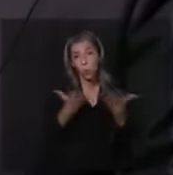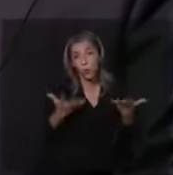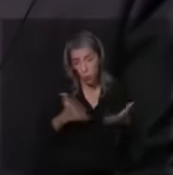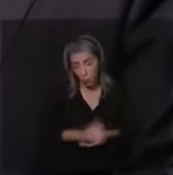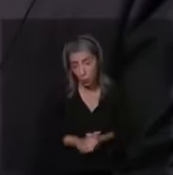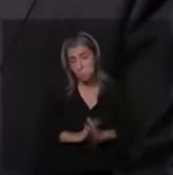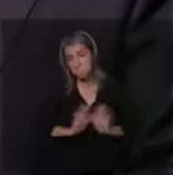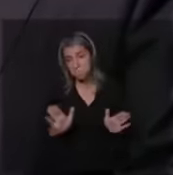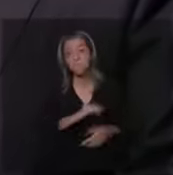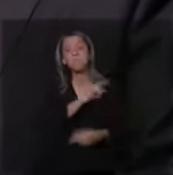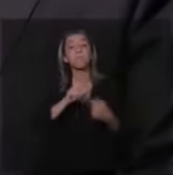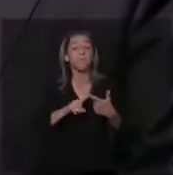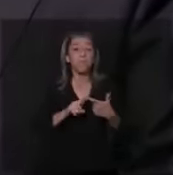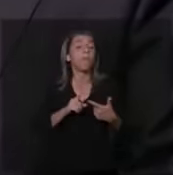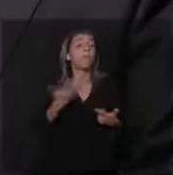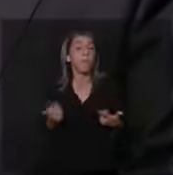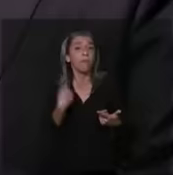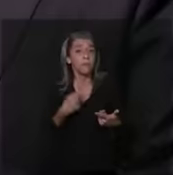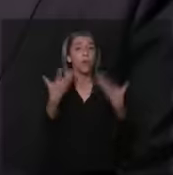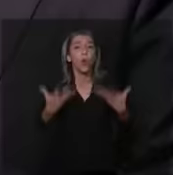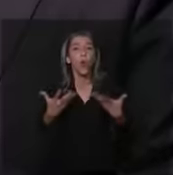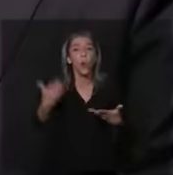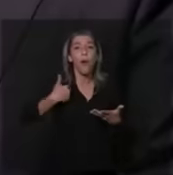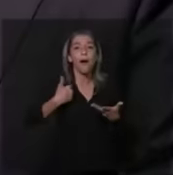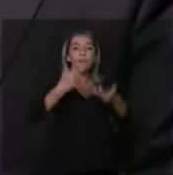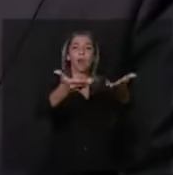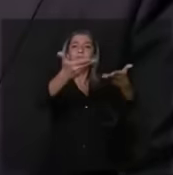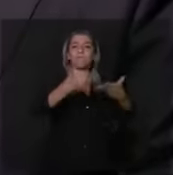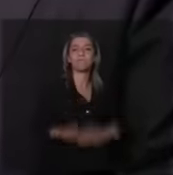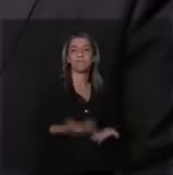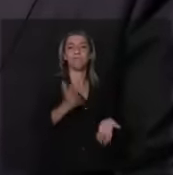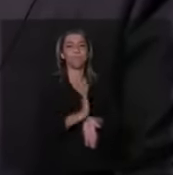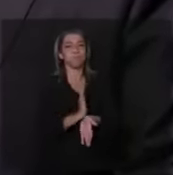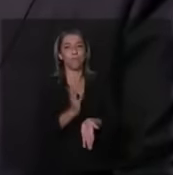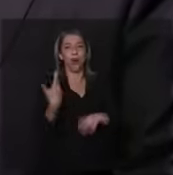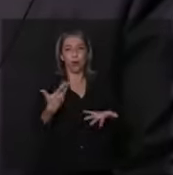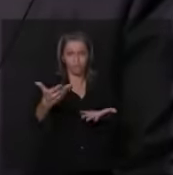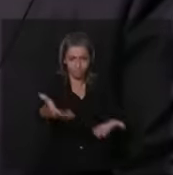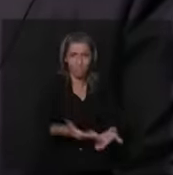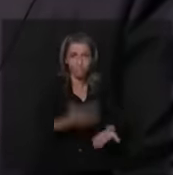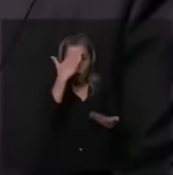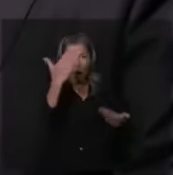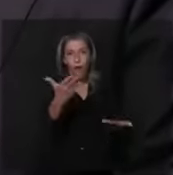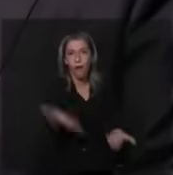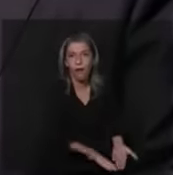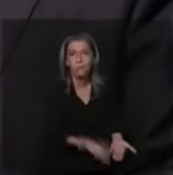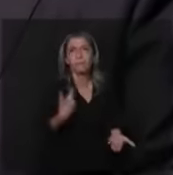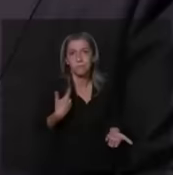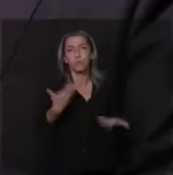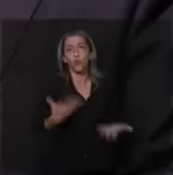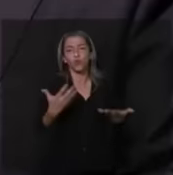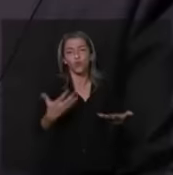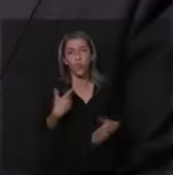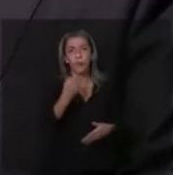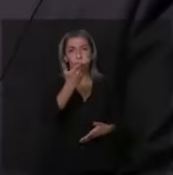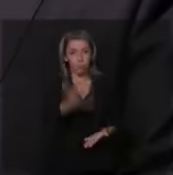es, estamos dispuestos a recibirlo en la Argentina, darle los honores de un jefe de Estado, y no solo eso, darle los honores propios del